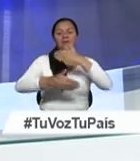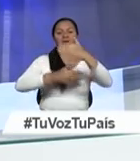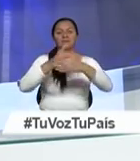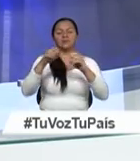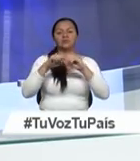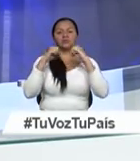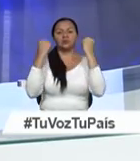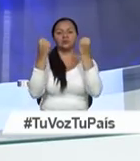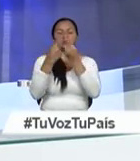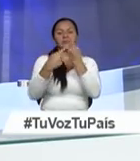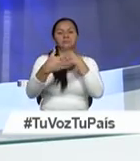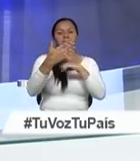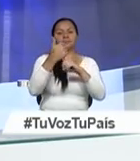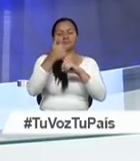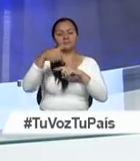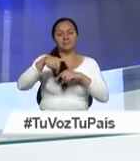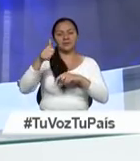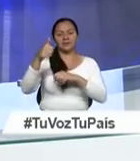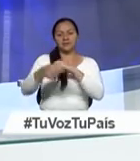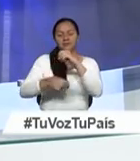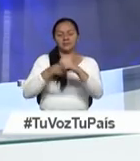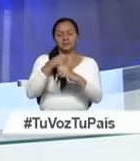sociales alcanzados en esta década.